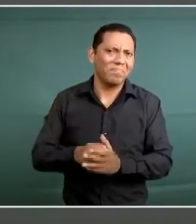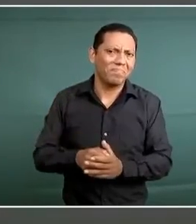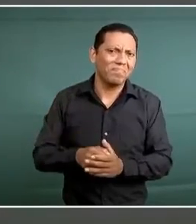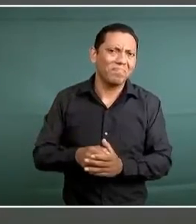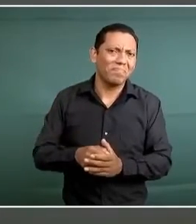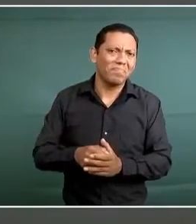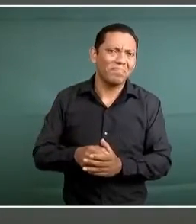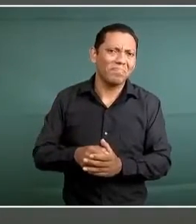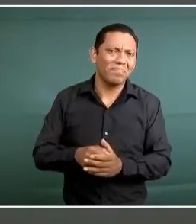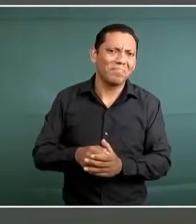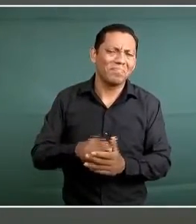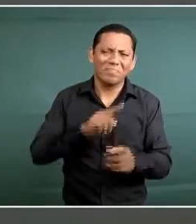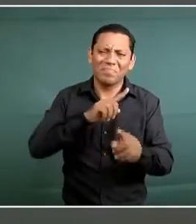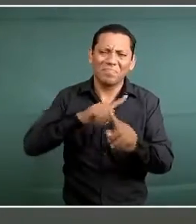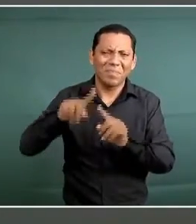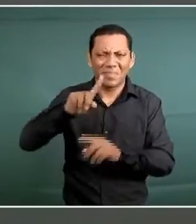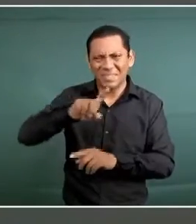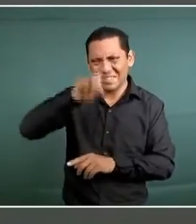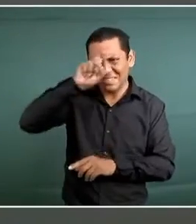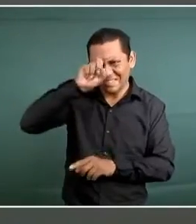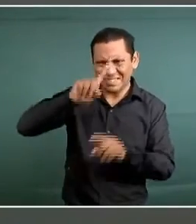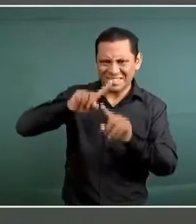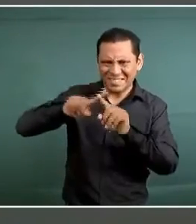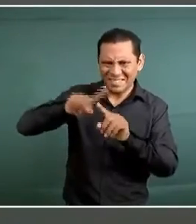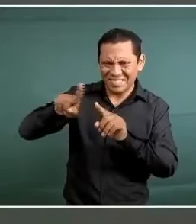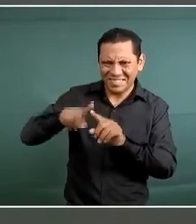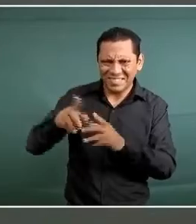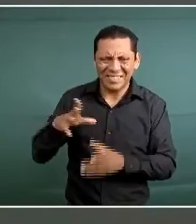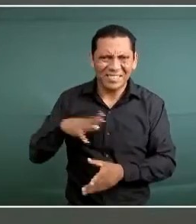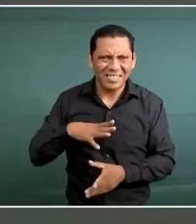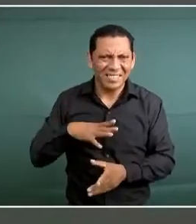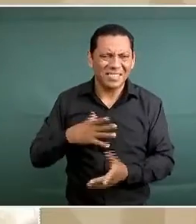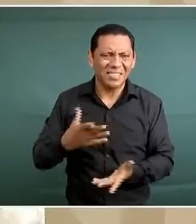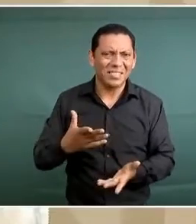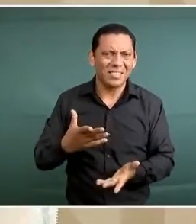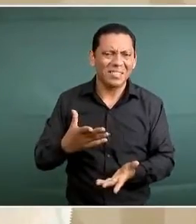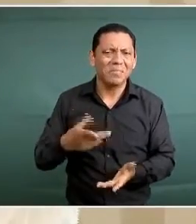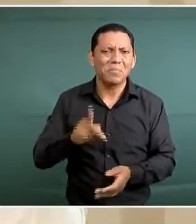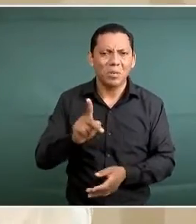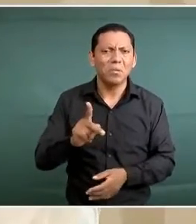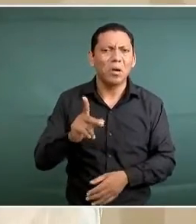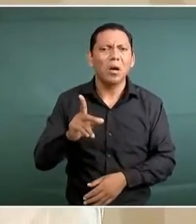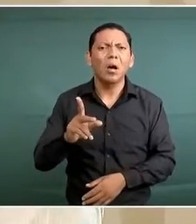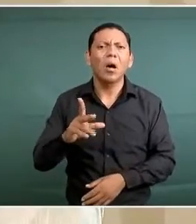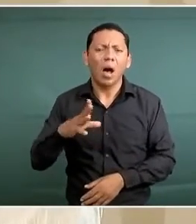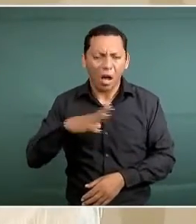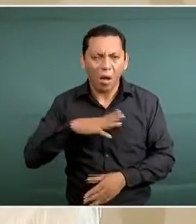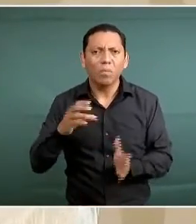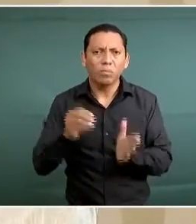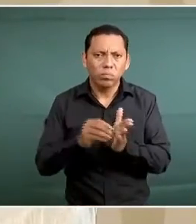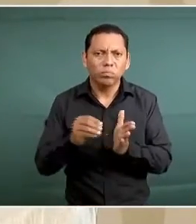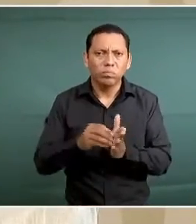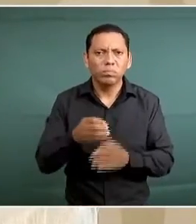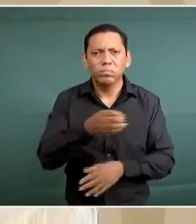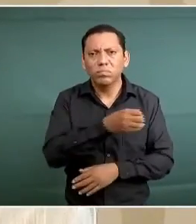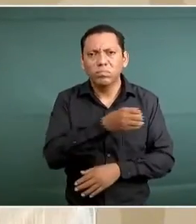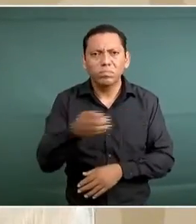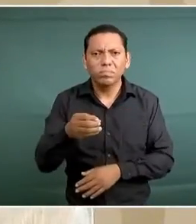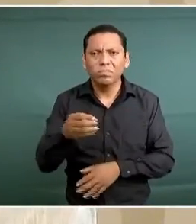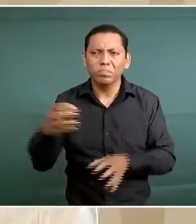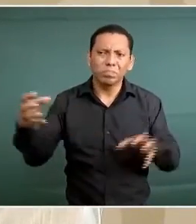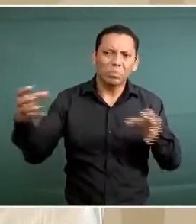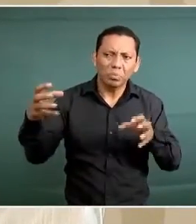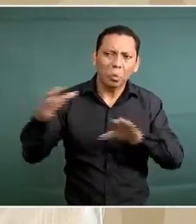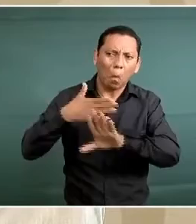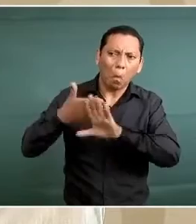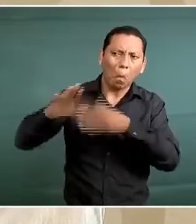cuestionamientos hay un orden no hay confrontación no hay